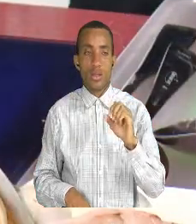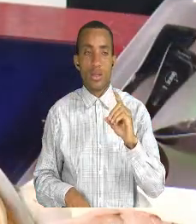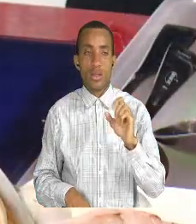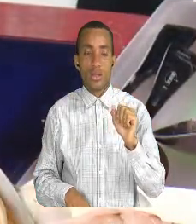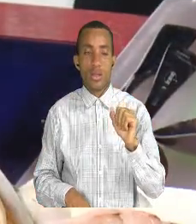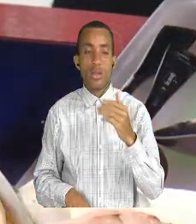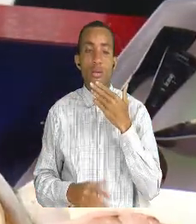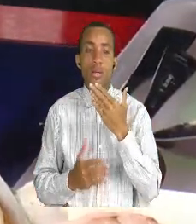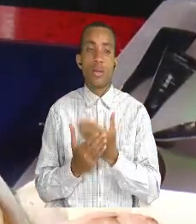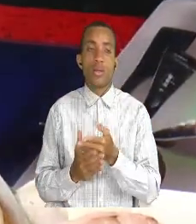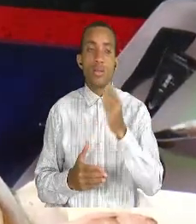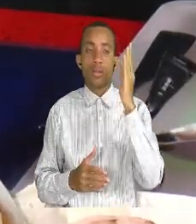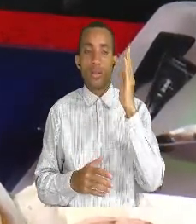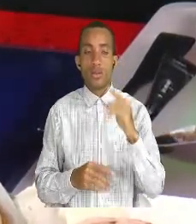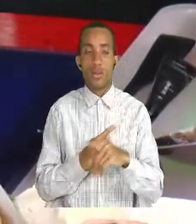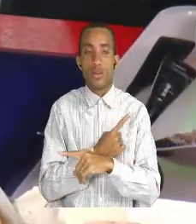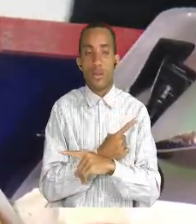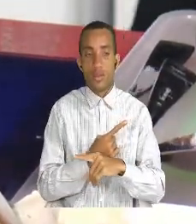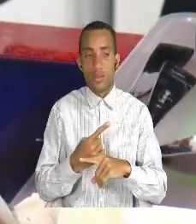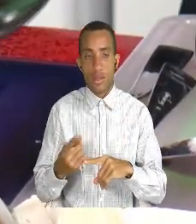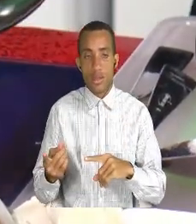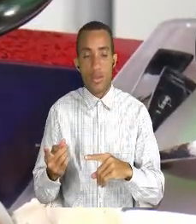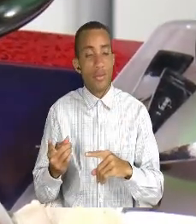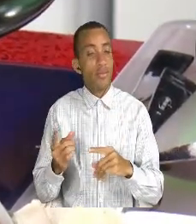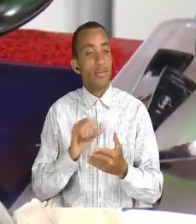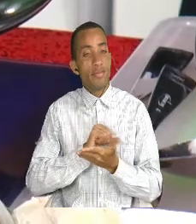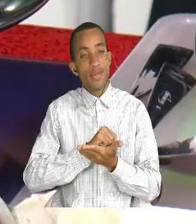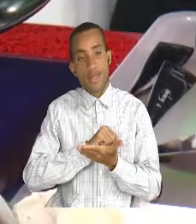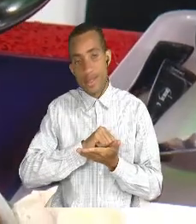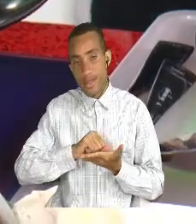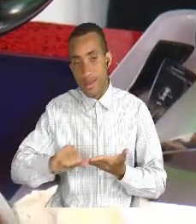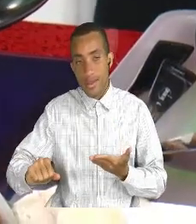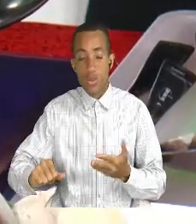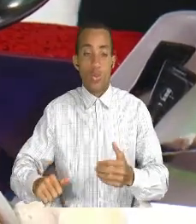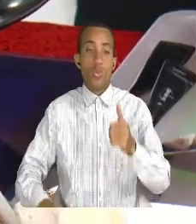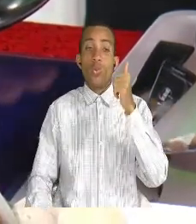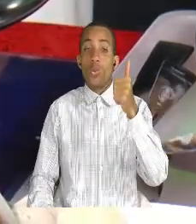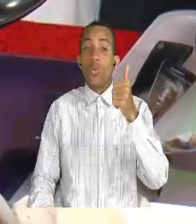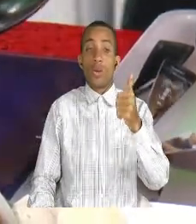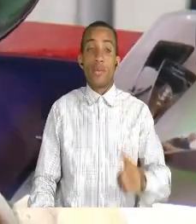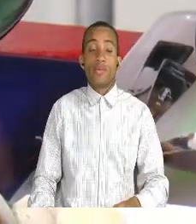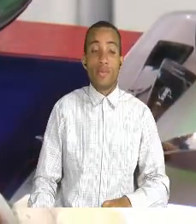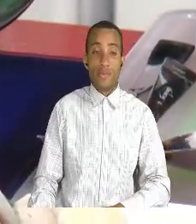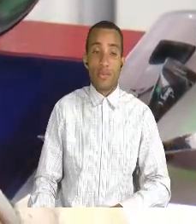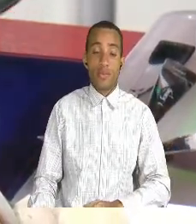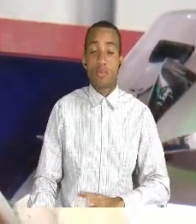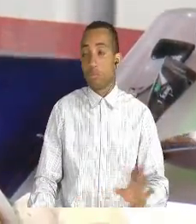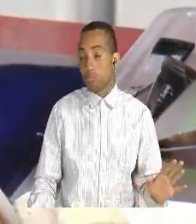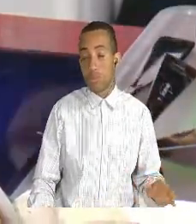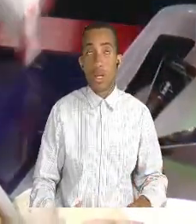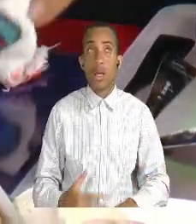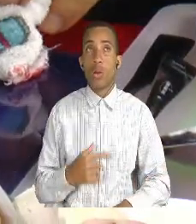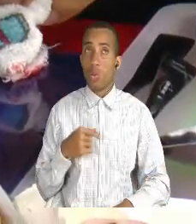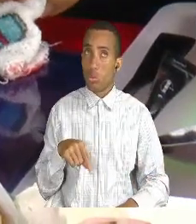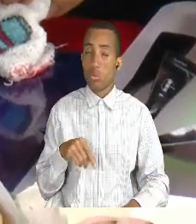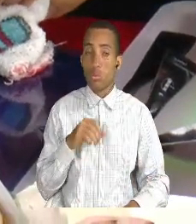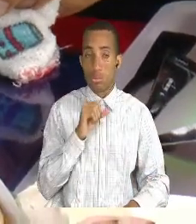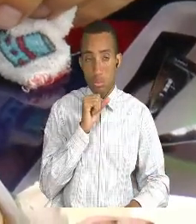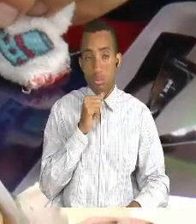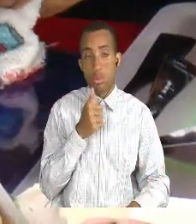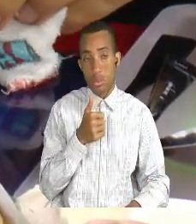semana santa. Oh, ¿sí? Sí, estuvo súper de lujo. O sea, que no nos podemos quejar de esta semana santa. Bueno, sí,